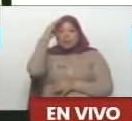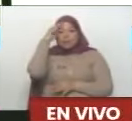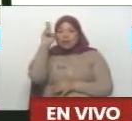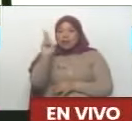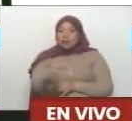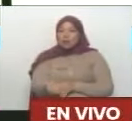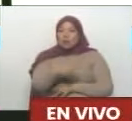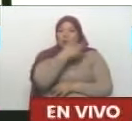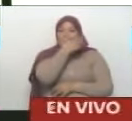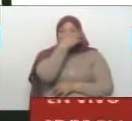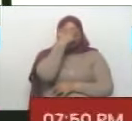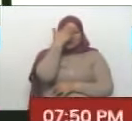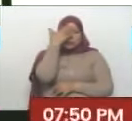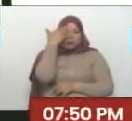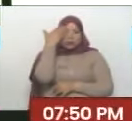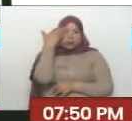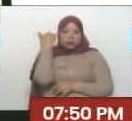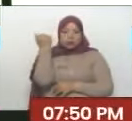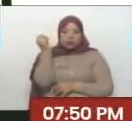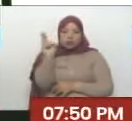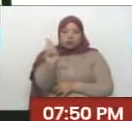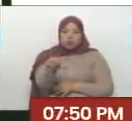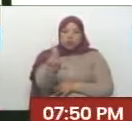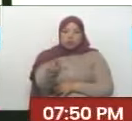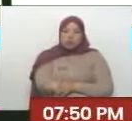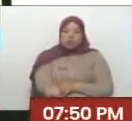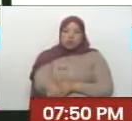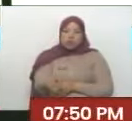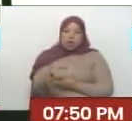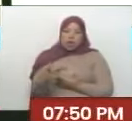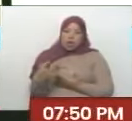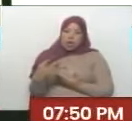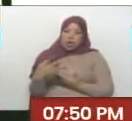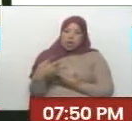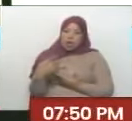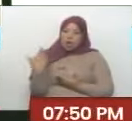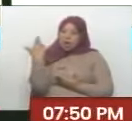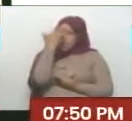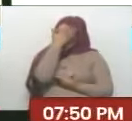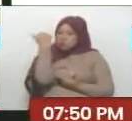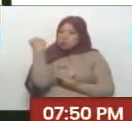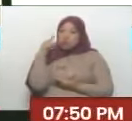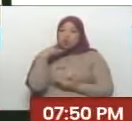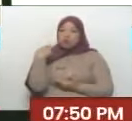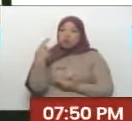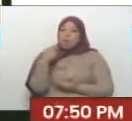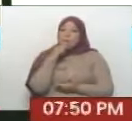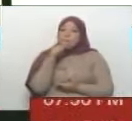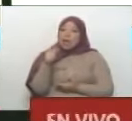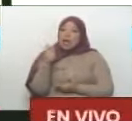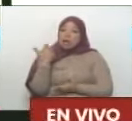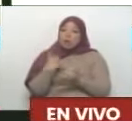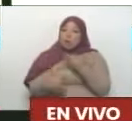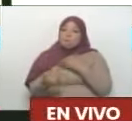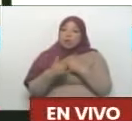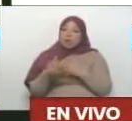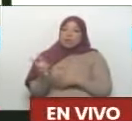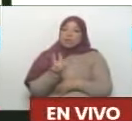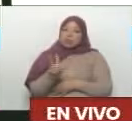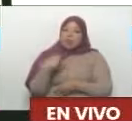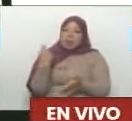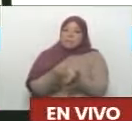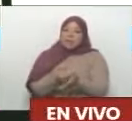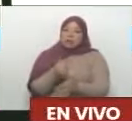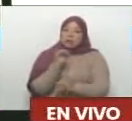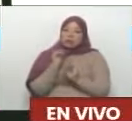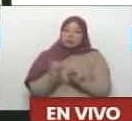Milei. Escúchame, no lo olvidaremos jamás. Y tú pagarás lo que le hiciste a Venezuela más temprano que tarde.